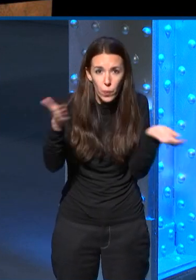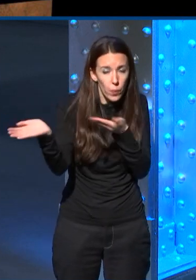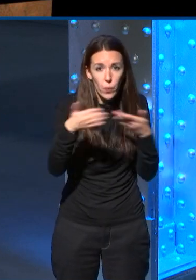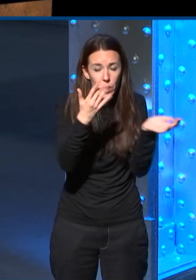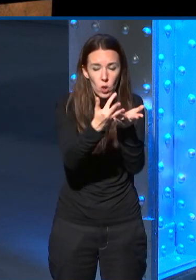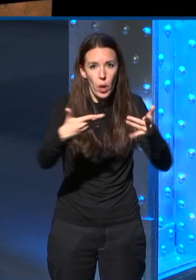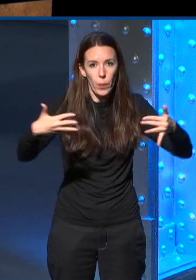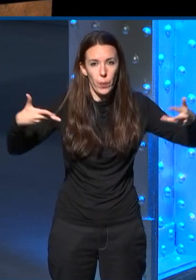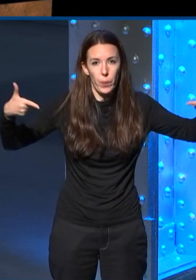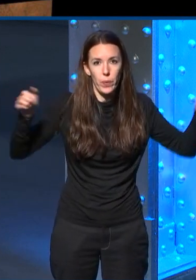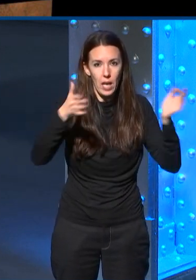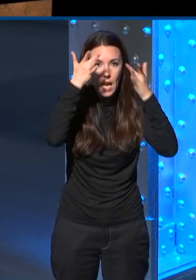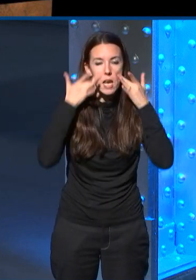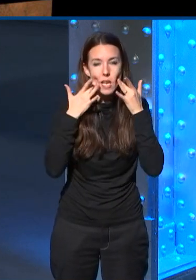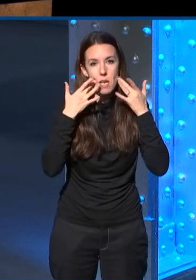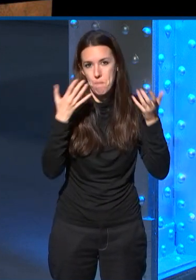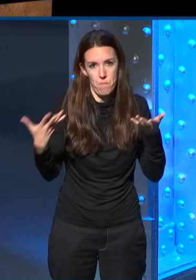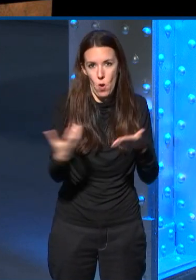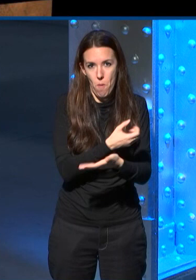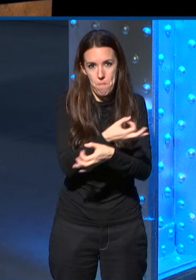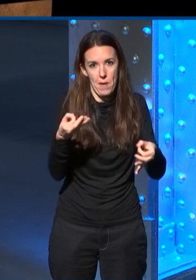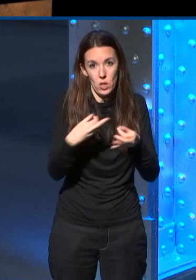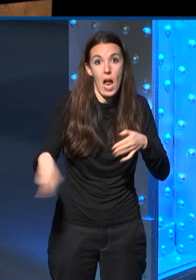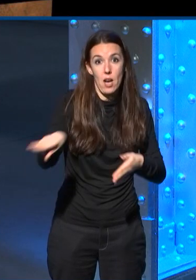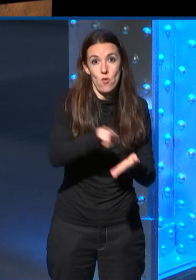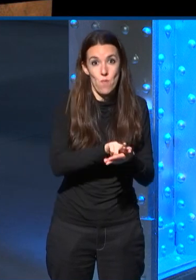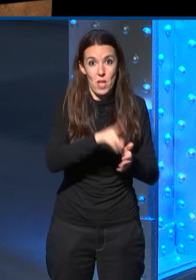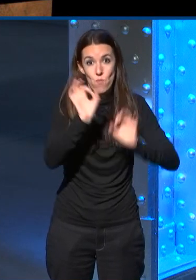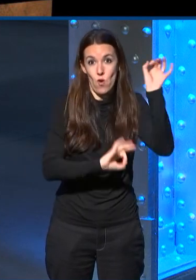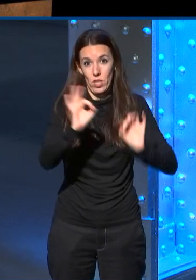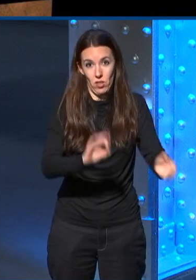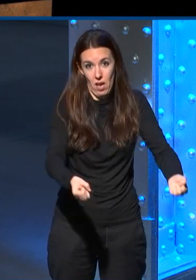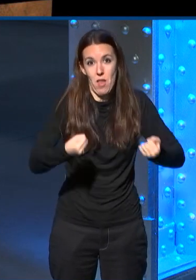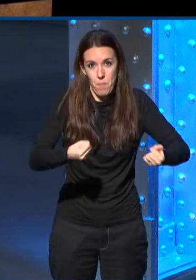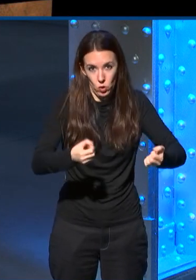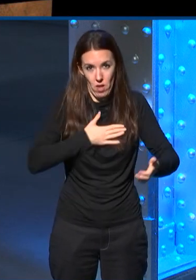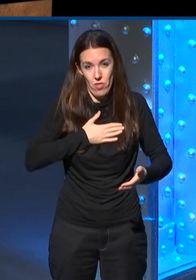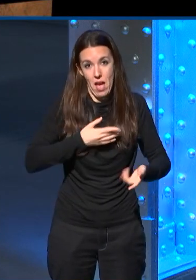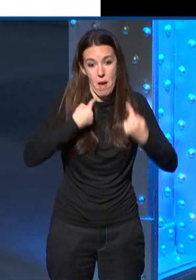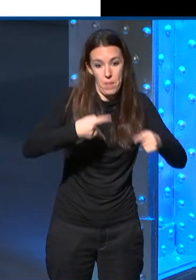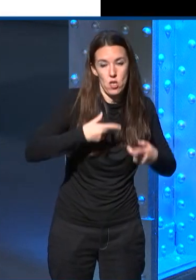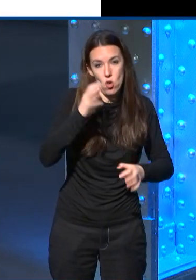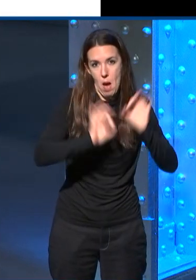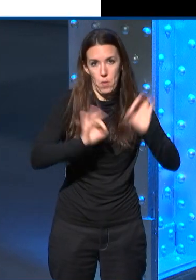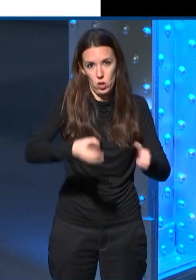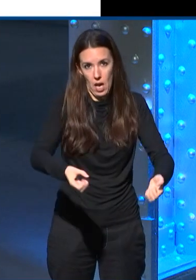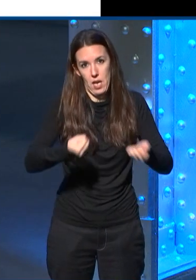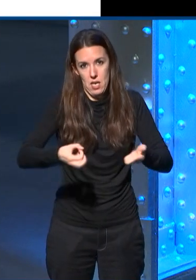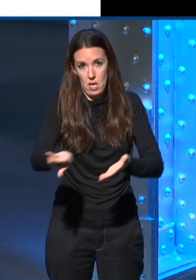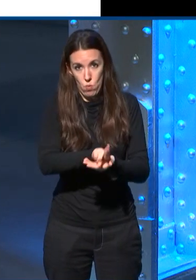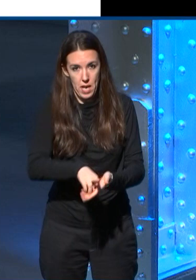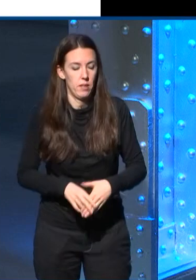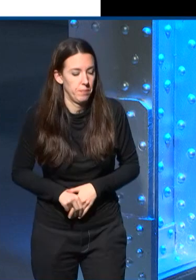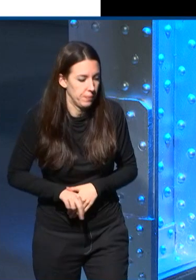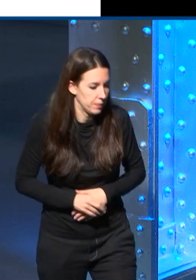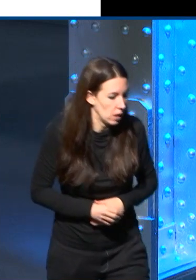aquí el calvo de Mr. Proper, los ha dejado limpísimos y recuperamos un porcentaje elevado de la potencia que habíamos perdido. Si